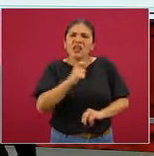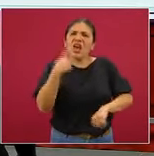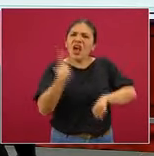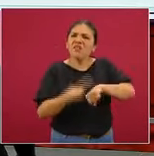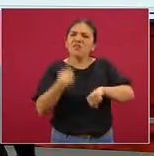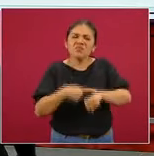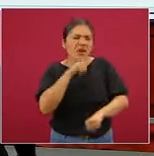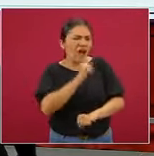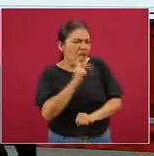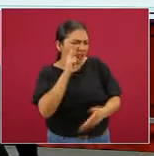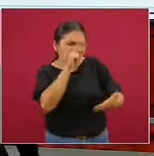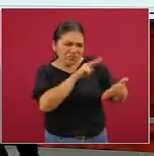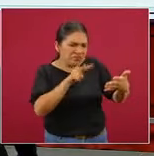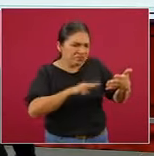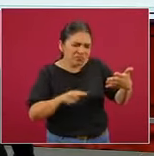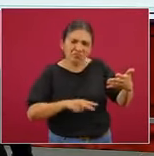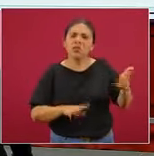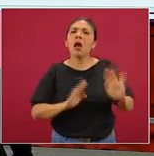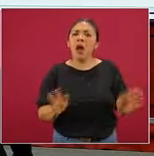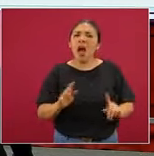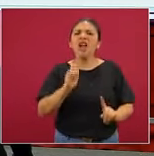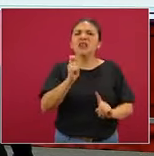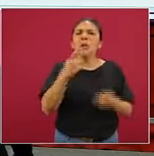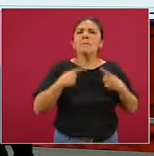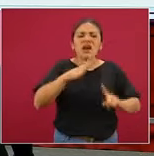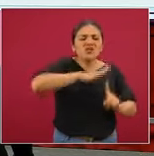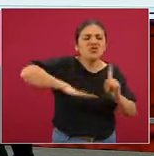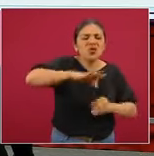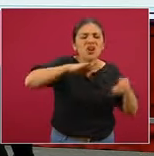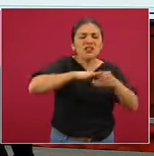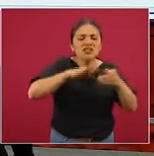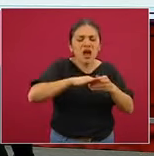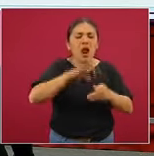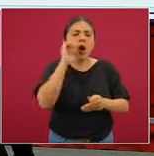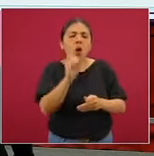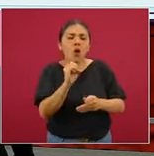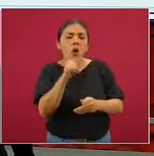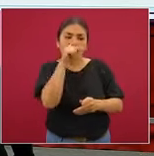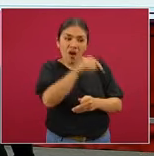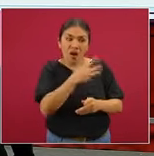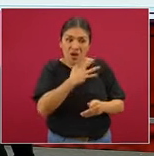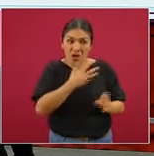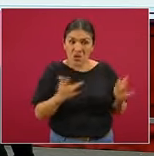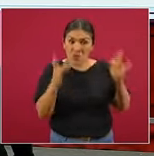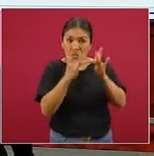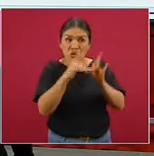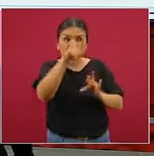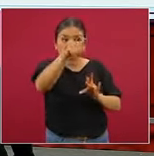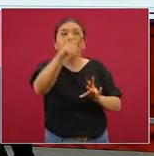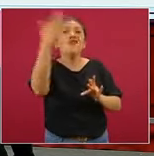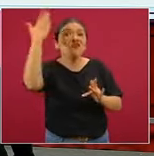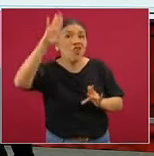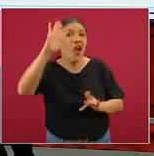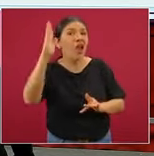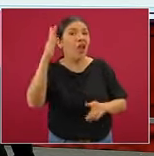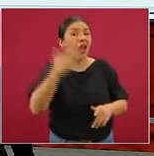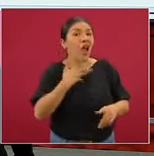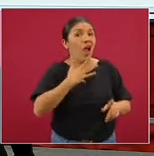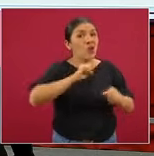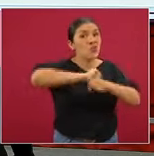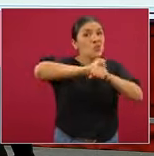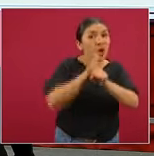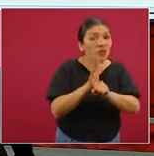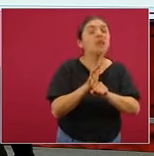los determinantes alrededor de la persona, etcétera, o inclusive si era un contacto de un caso previamente confirmado por